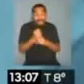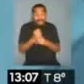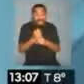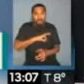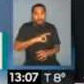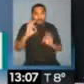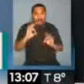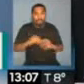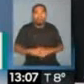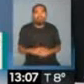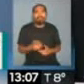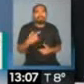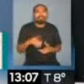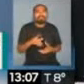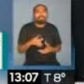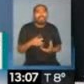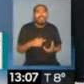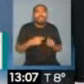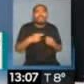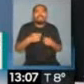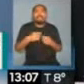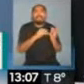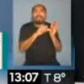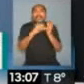venimos a buscar a ponerle fin a toda esta,